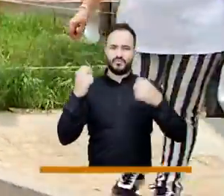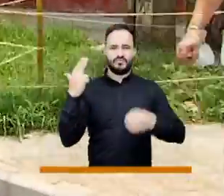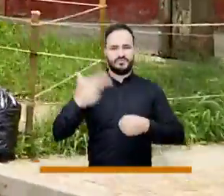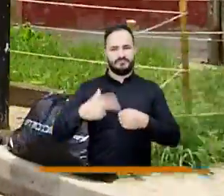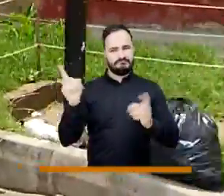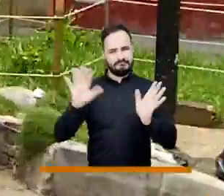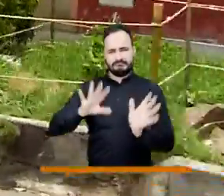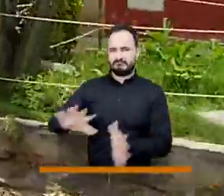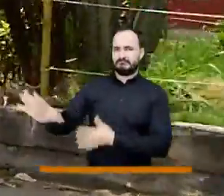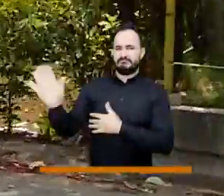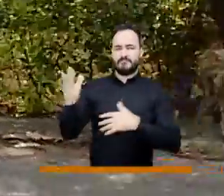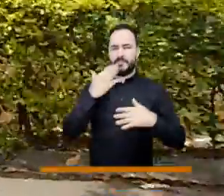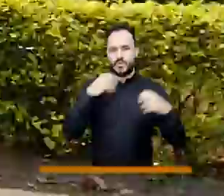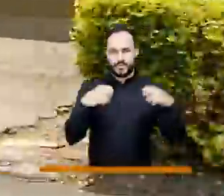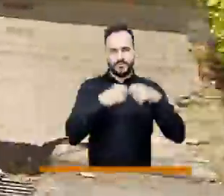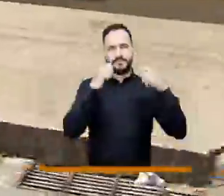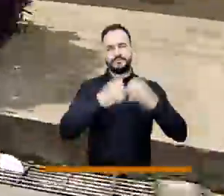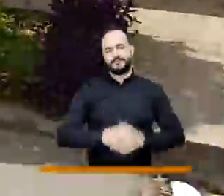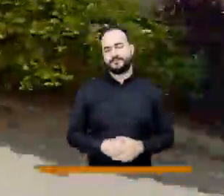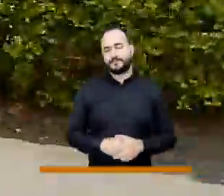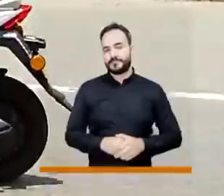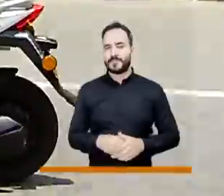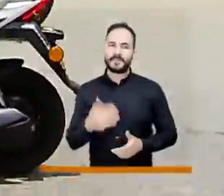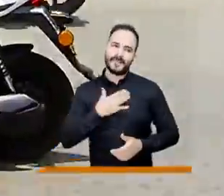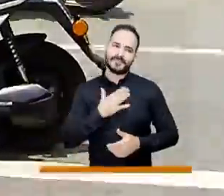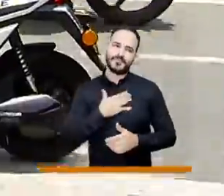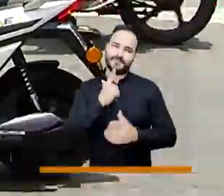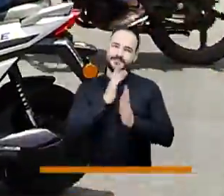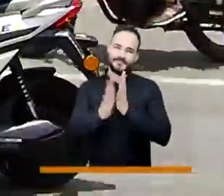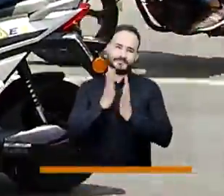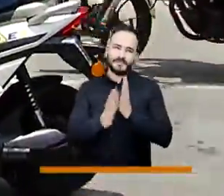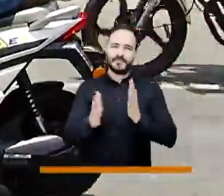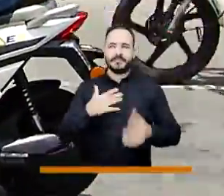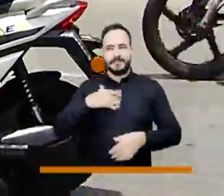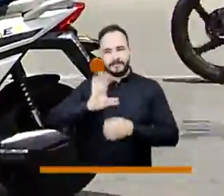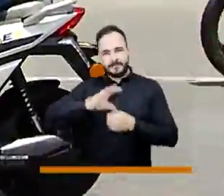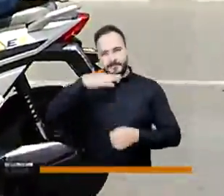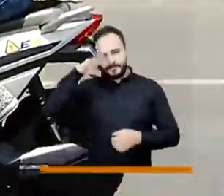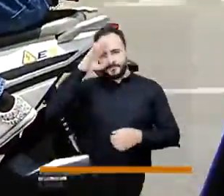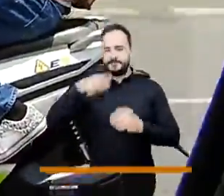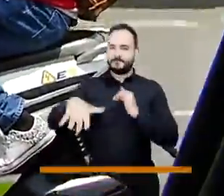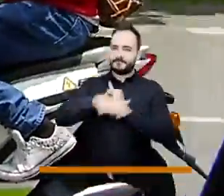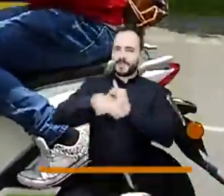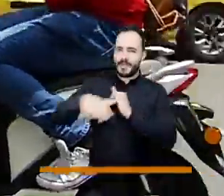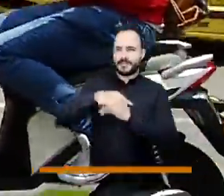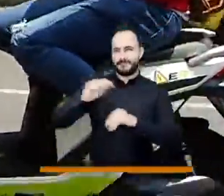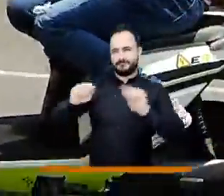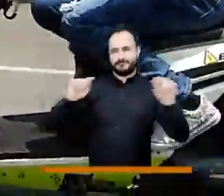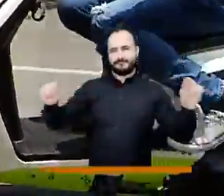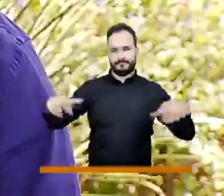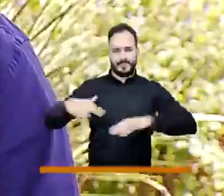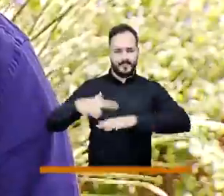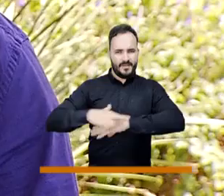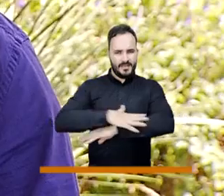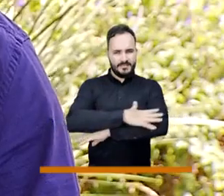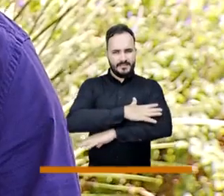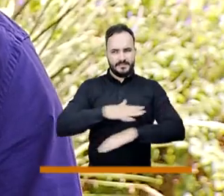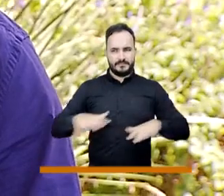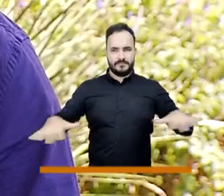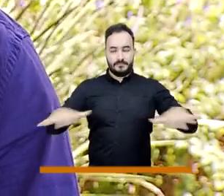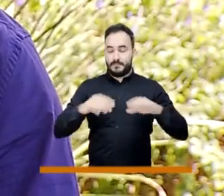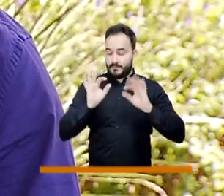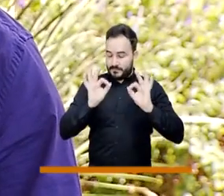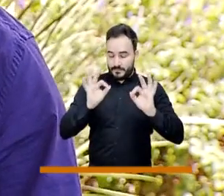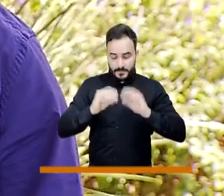opción. No, yo siempre he dicho lo siguiente: Medellín y el área metropolitana, el Valle de Aburrá, tienen